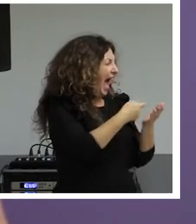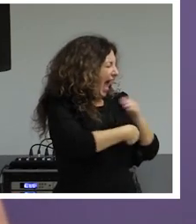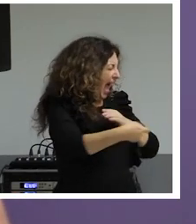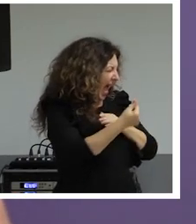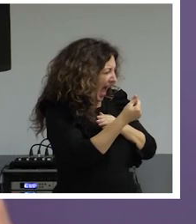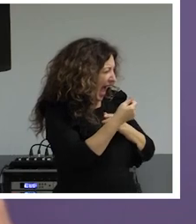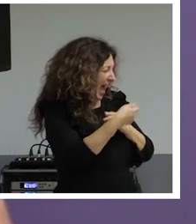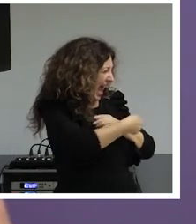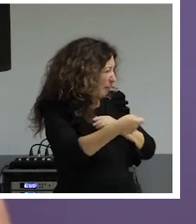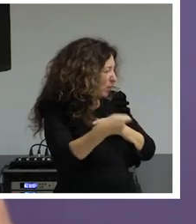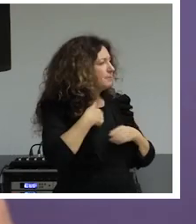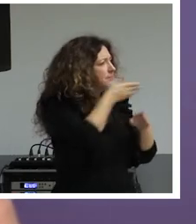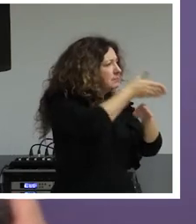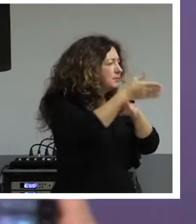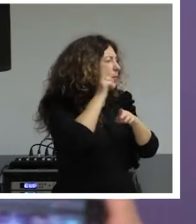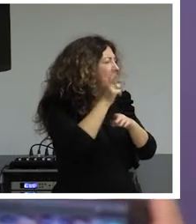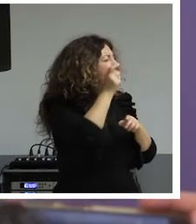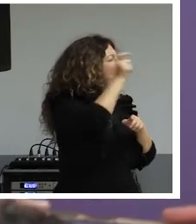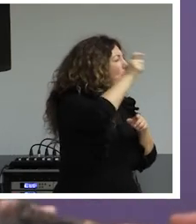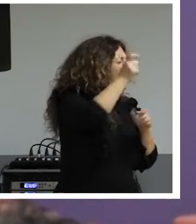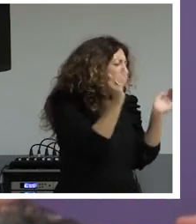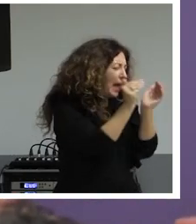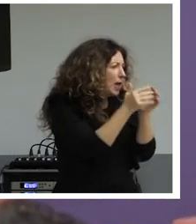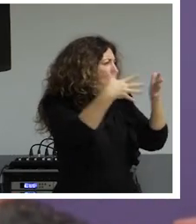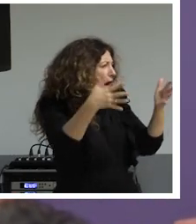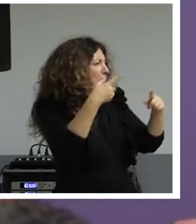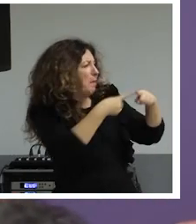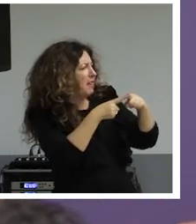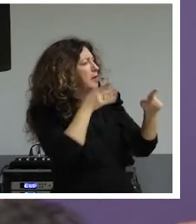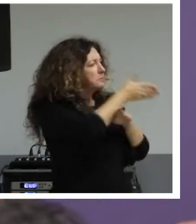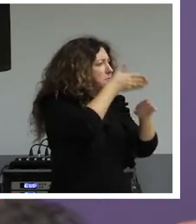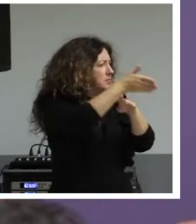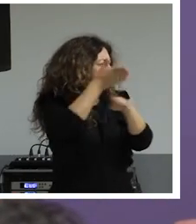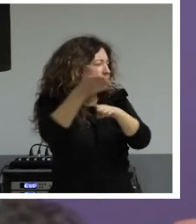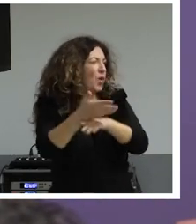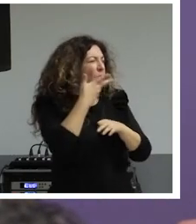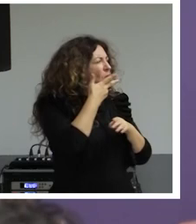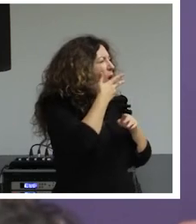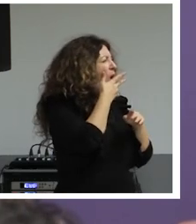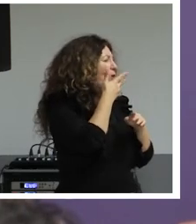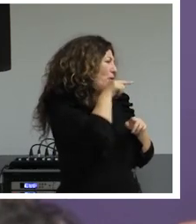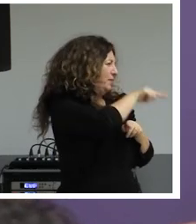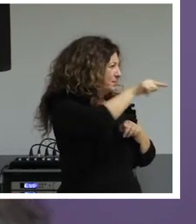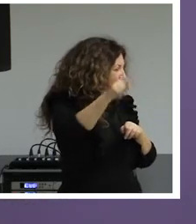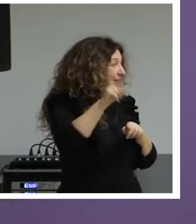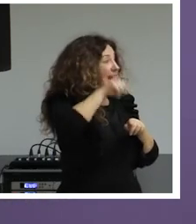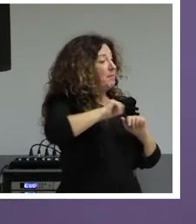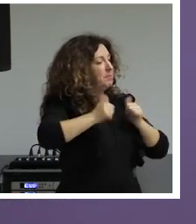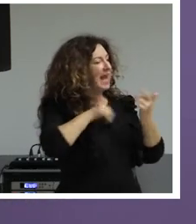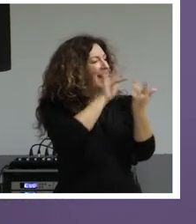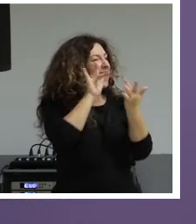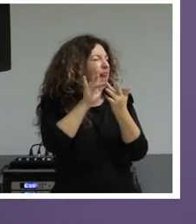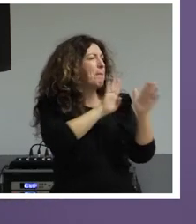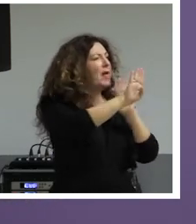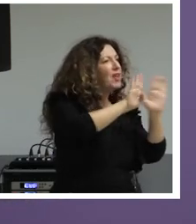estos últimos 12 meses en una ruta que puse en marcha que se titulaba que no jueguen contigo contra las casas de apuestas y me ha permitido conocer la